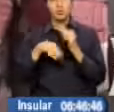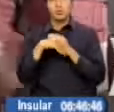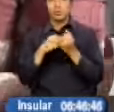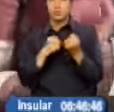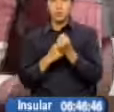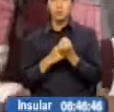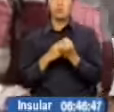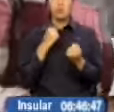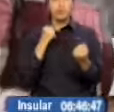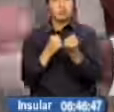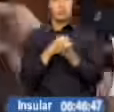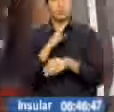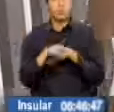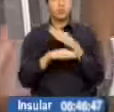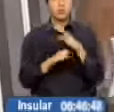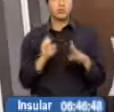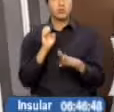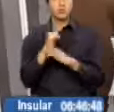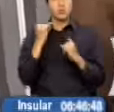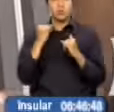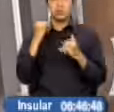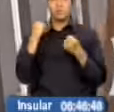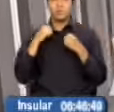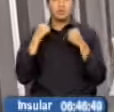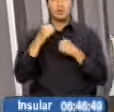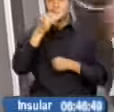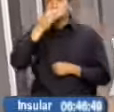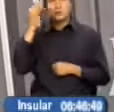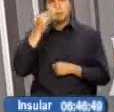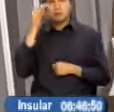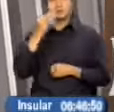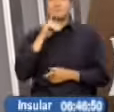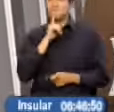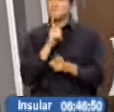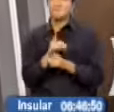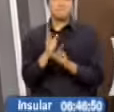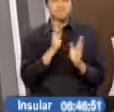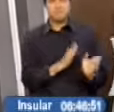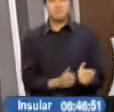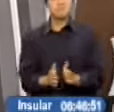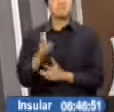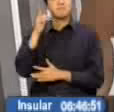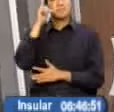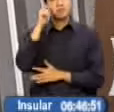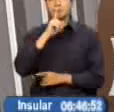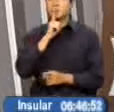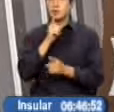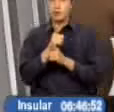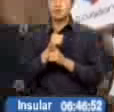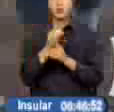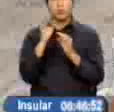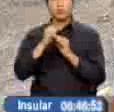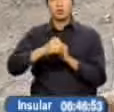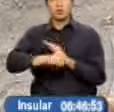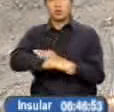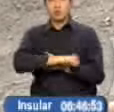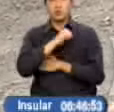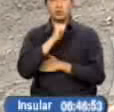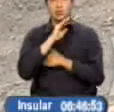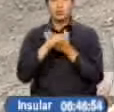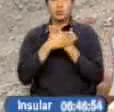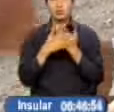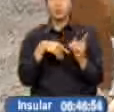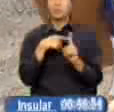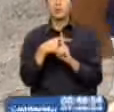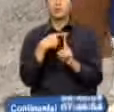nuestro apoyo con el apoyo de todo el país esta vez va a ir con todo estoy más que segura están preparados entonces yo pienso que se decía de la posibilidad de ganar estamos con todo el